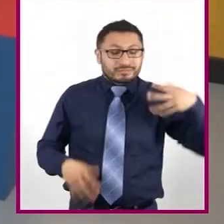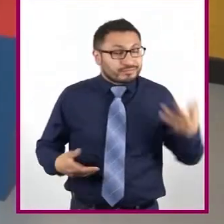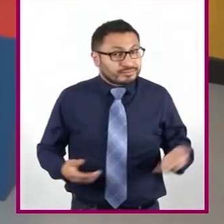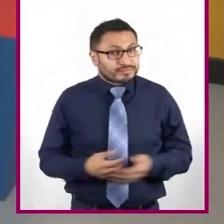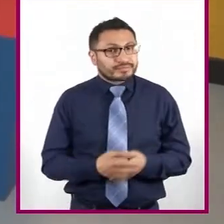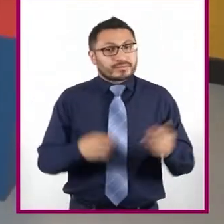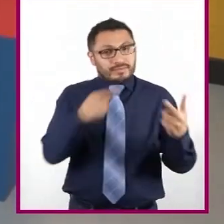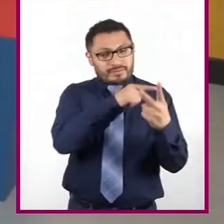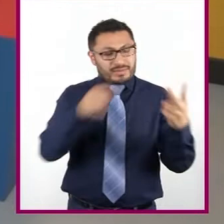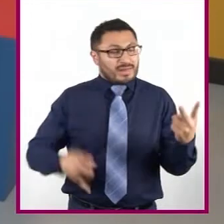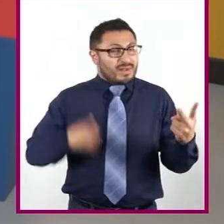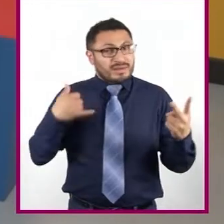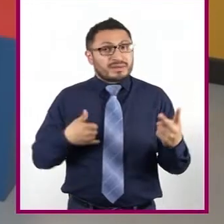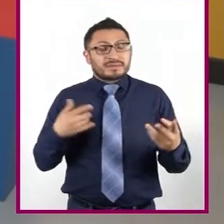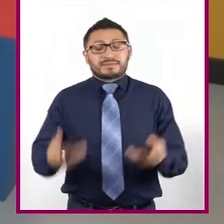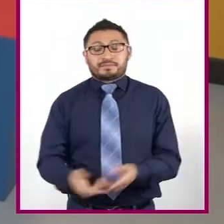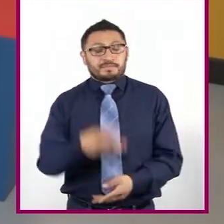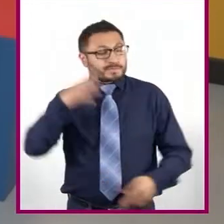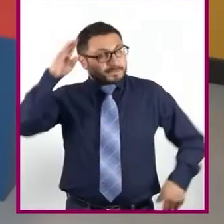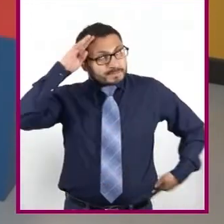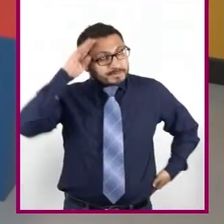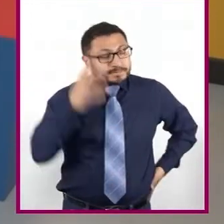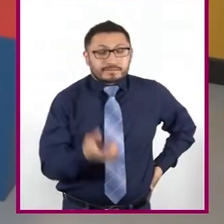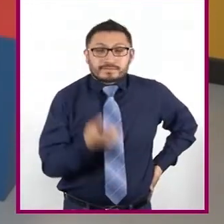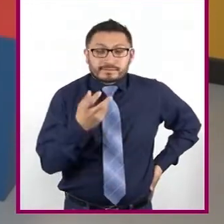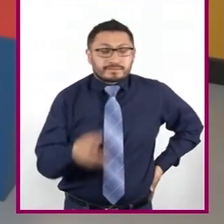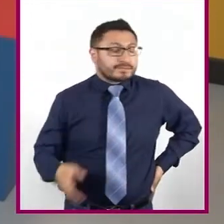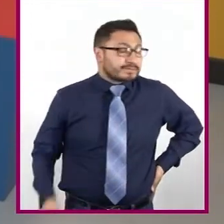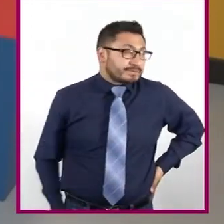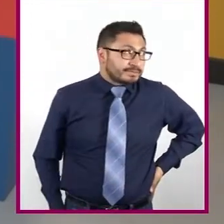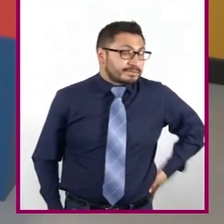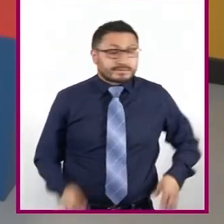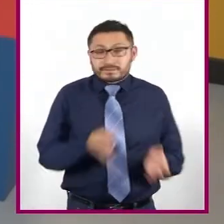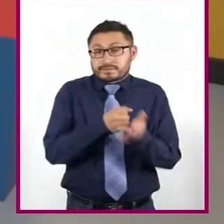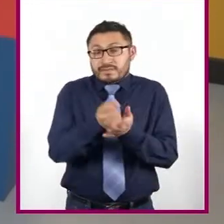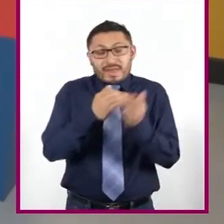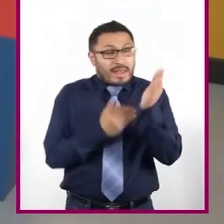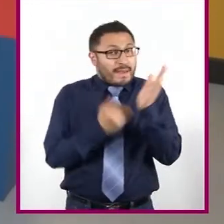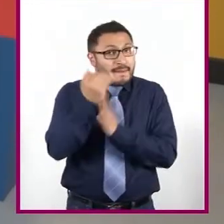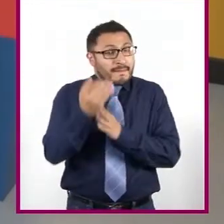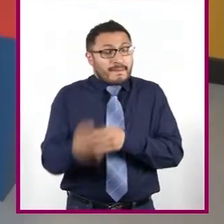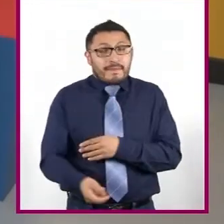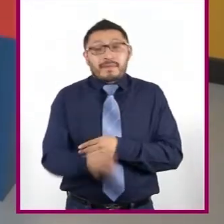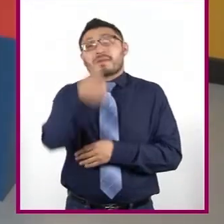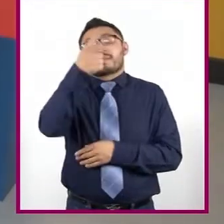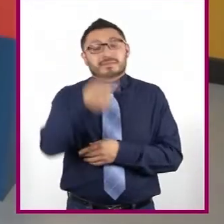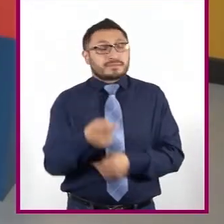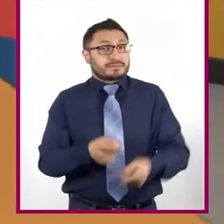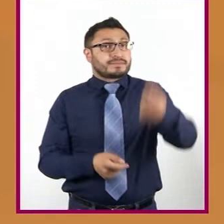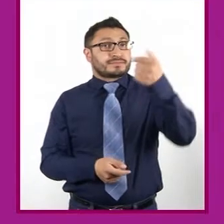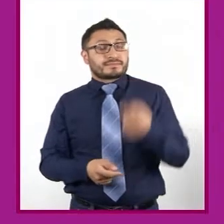y Santiago se hicieron estas preguntas y decidieron aumentar el número de lanzamientos.